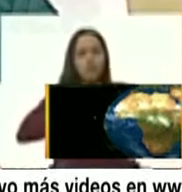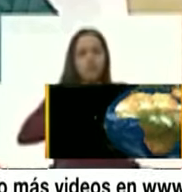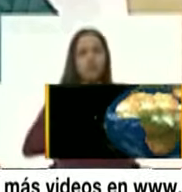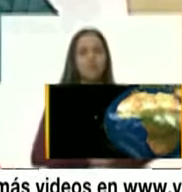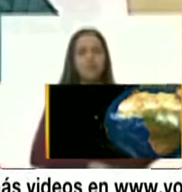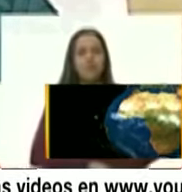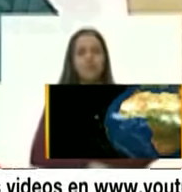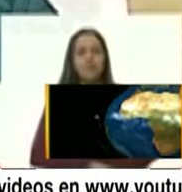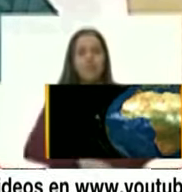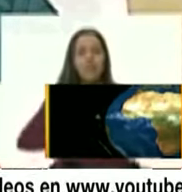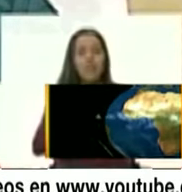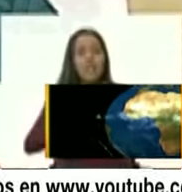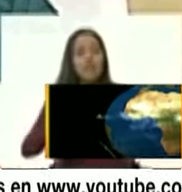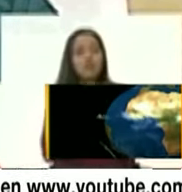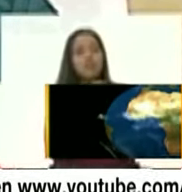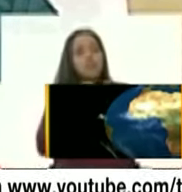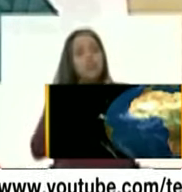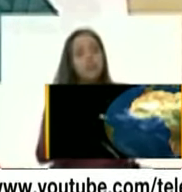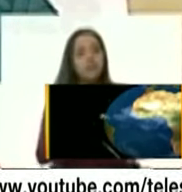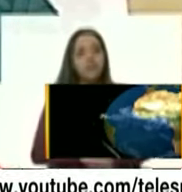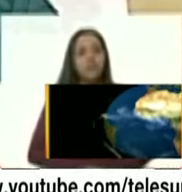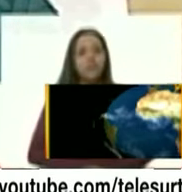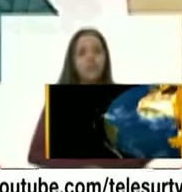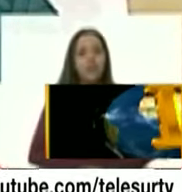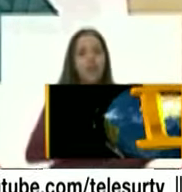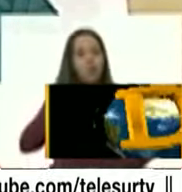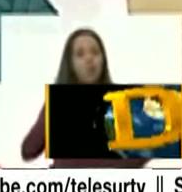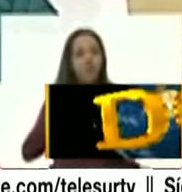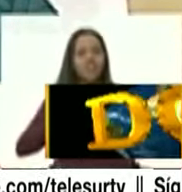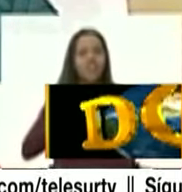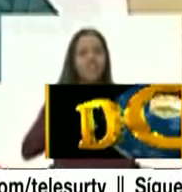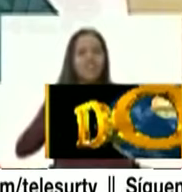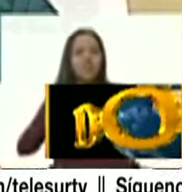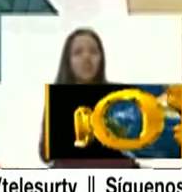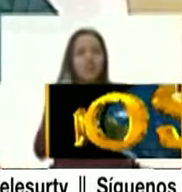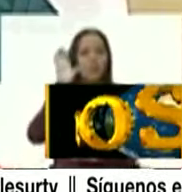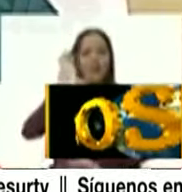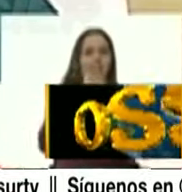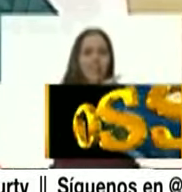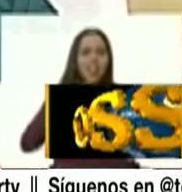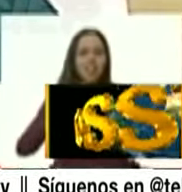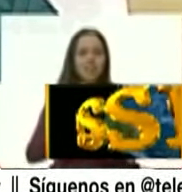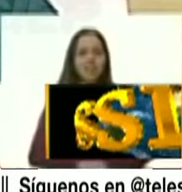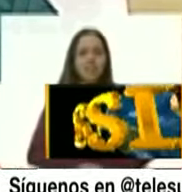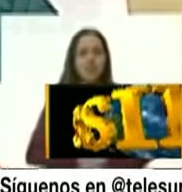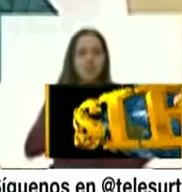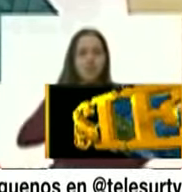a la independencia, a la existencia como Estado libre, soberano.